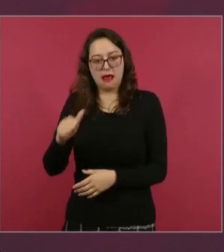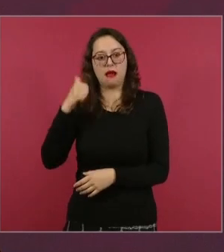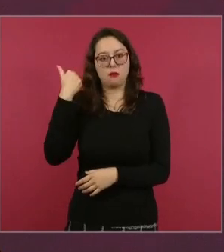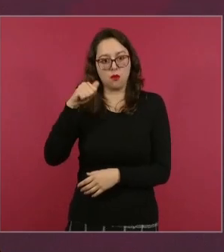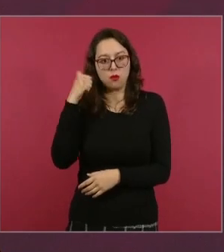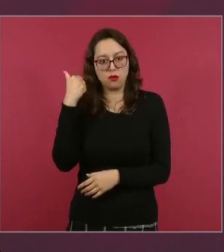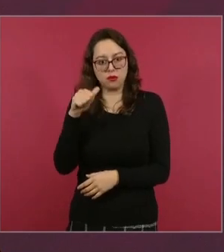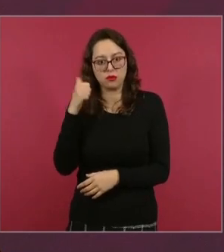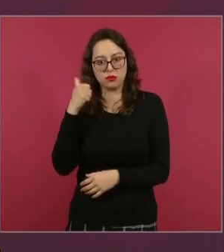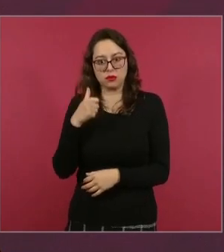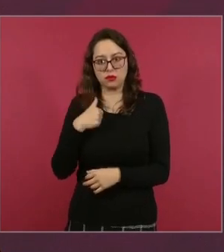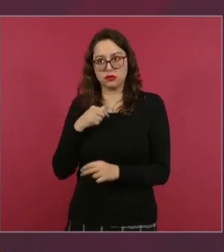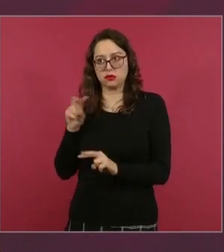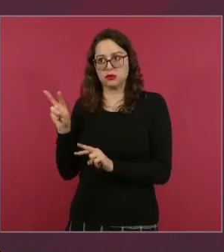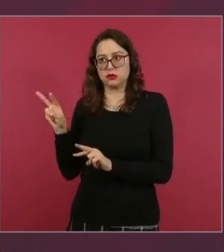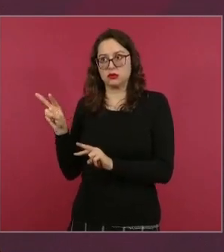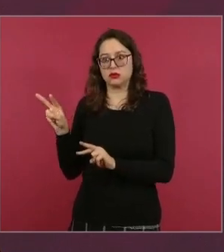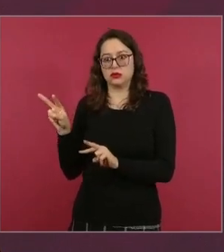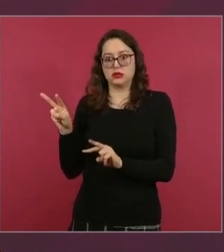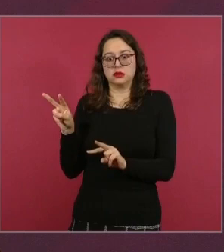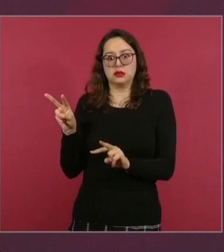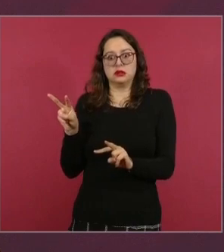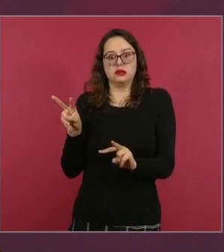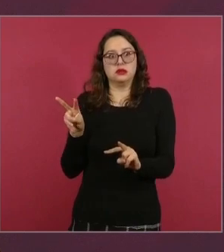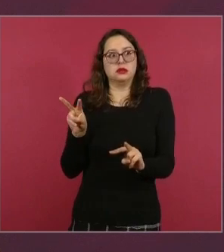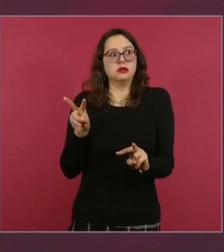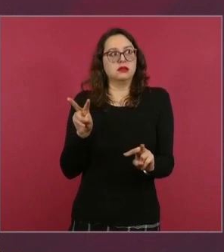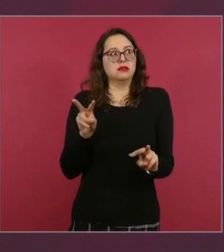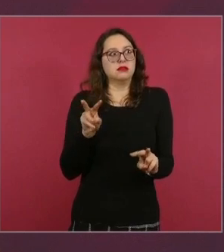Acapulco nada más de ver los